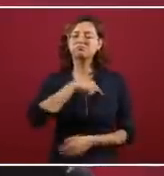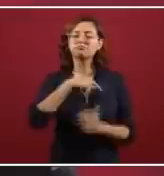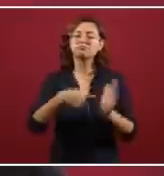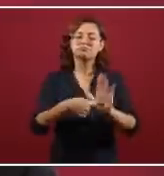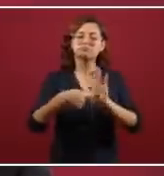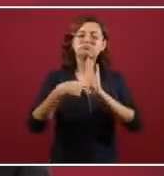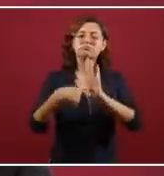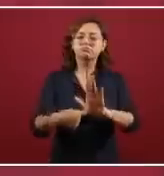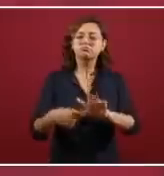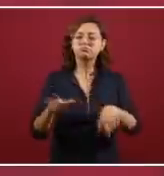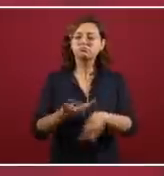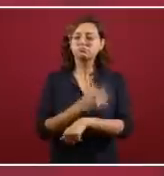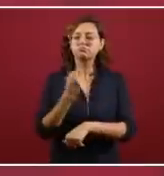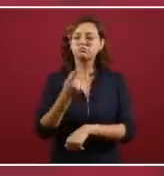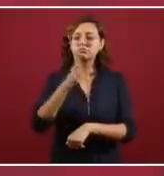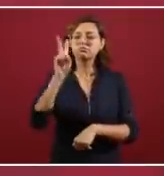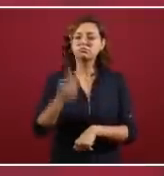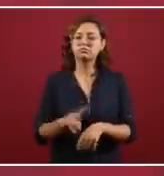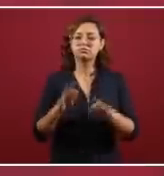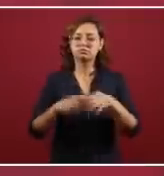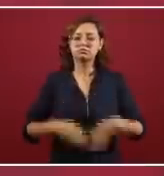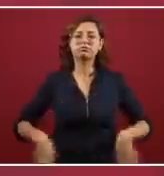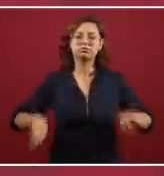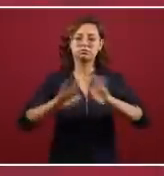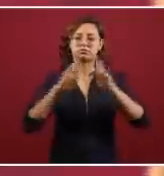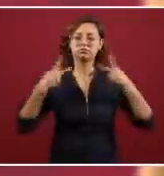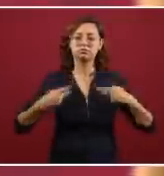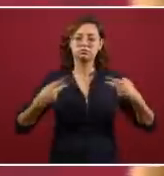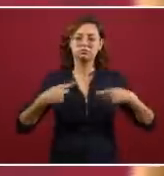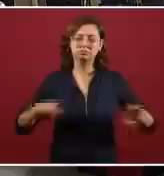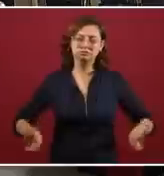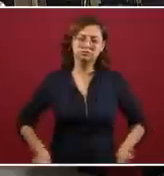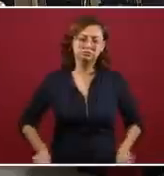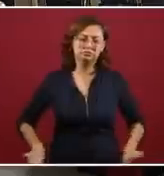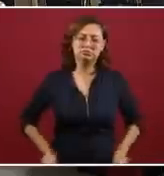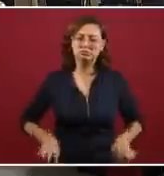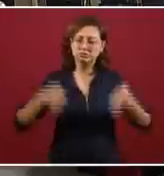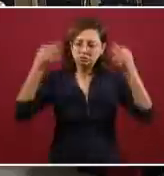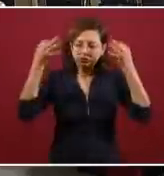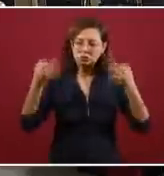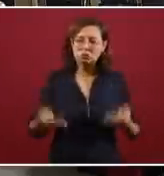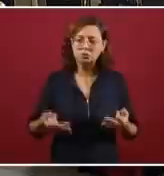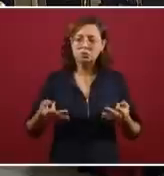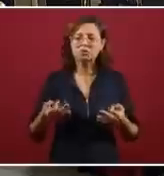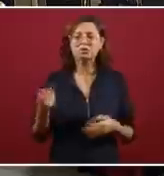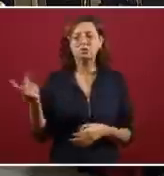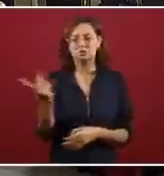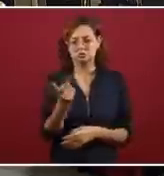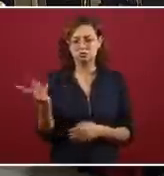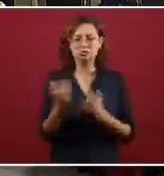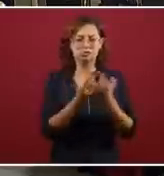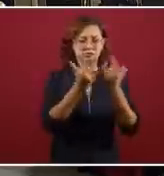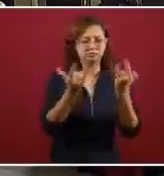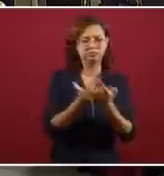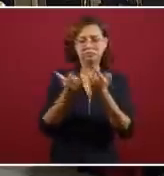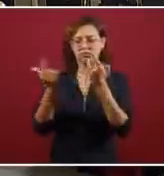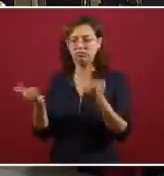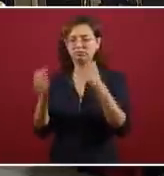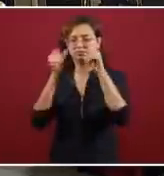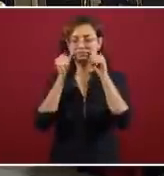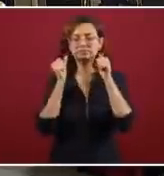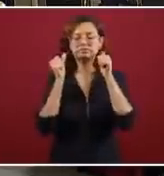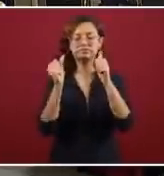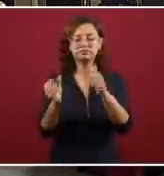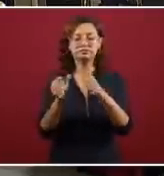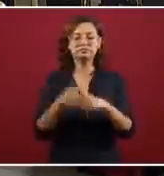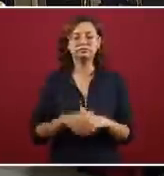mucha importancia, la integridad. Entonces, vamos a atender los dos casos. Y lo